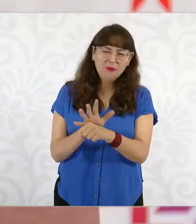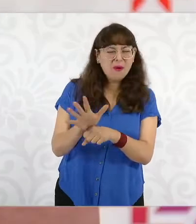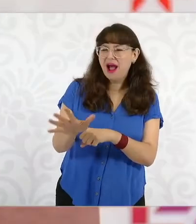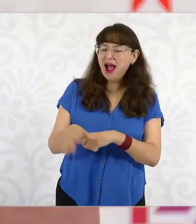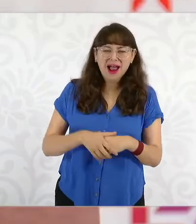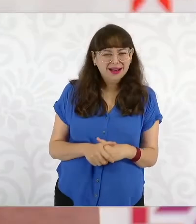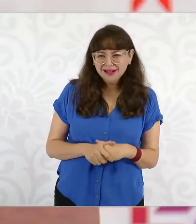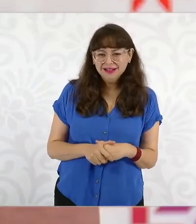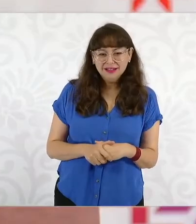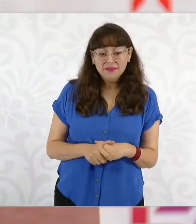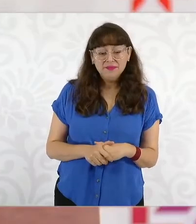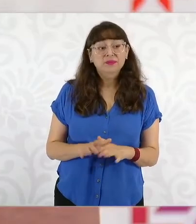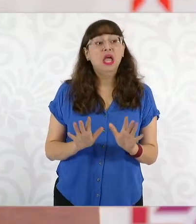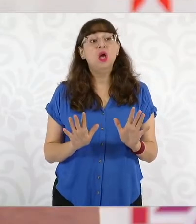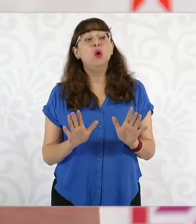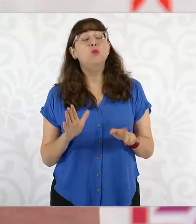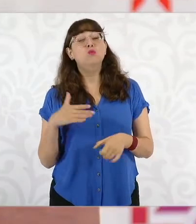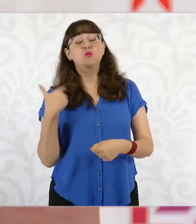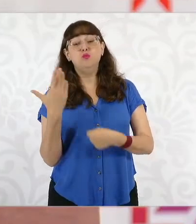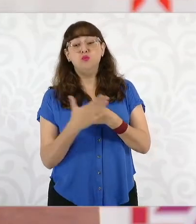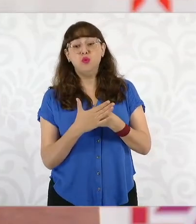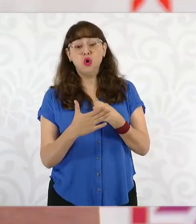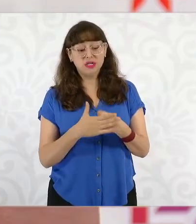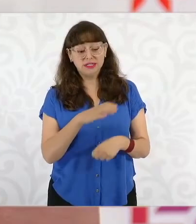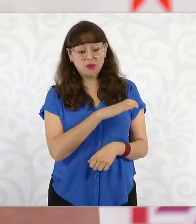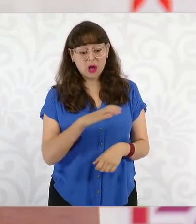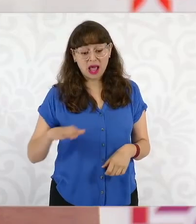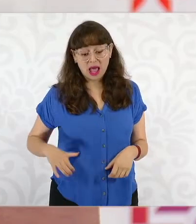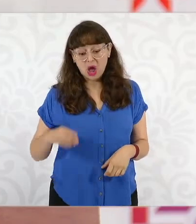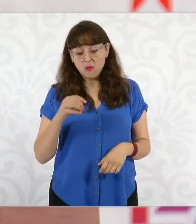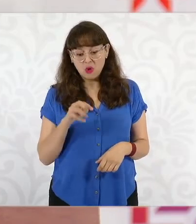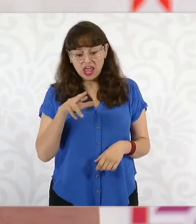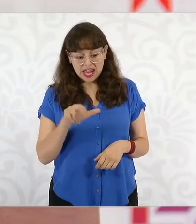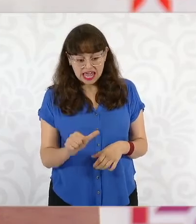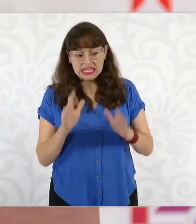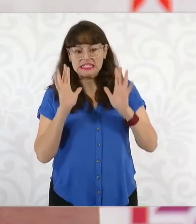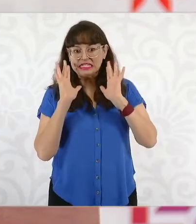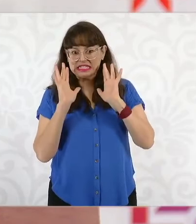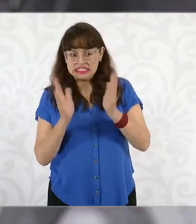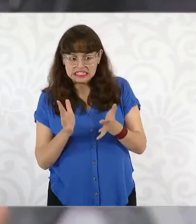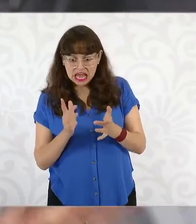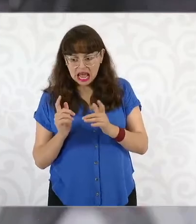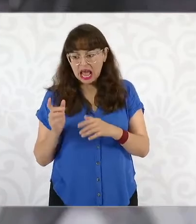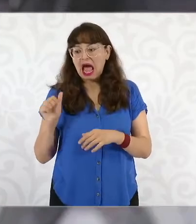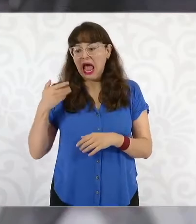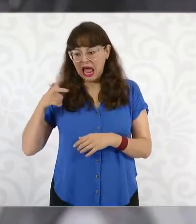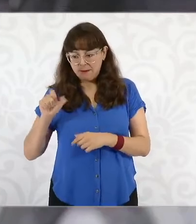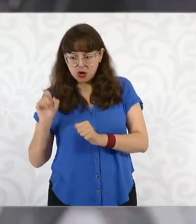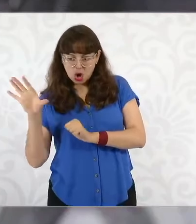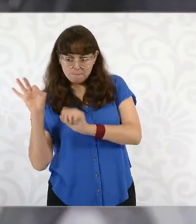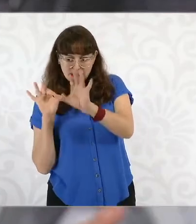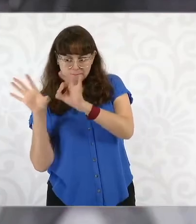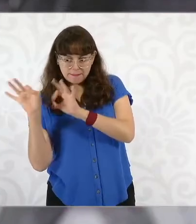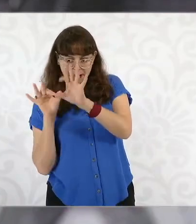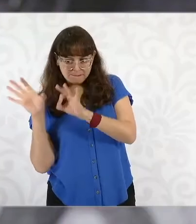Que ahora que se van a definir los candidatos de Morena, ya nos pusimos de acuerdo, unos le tocan a él y otros me tocan a mí.